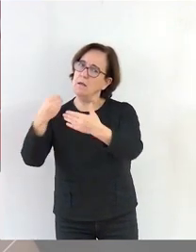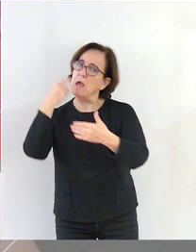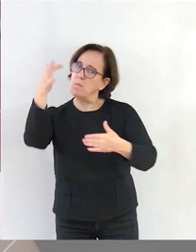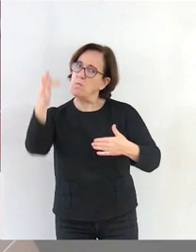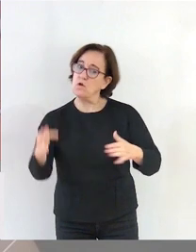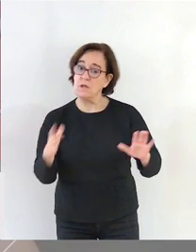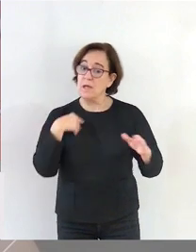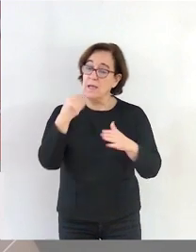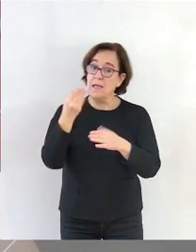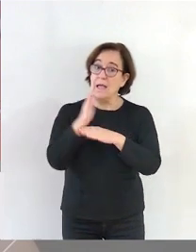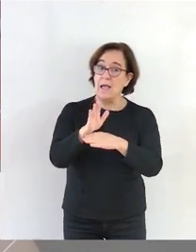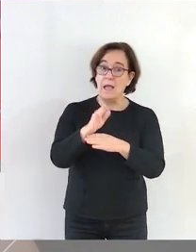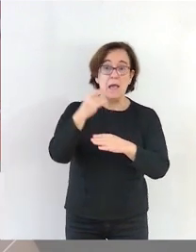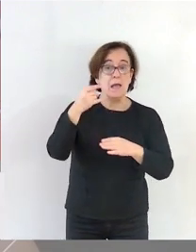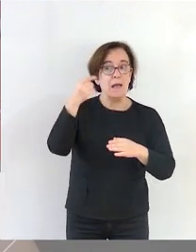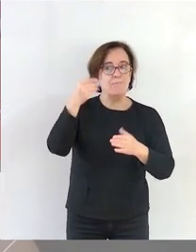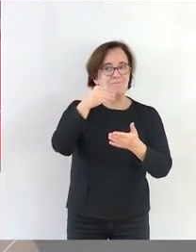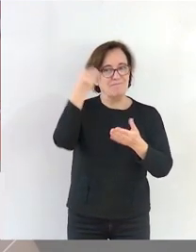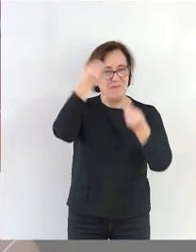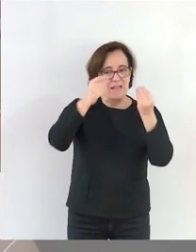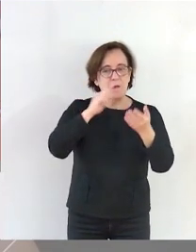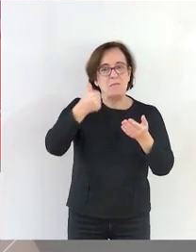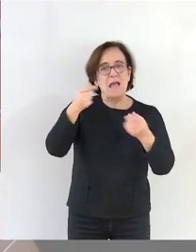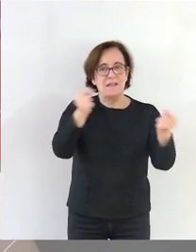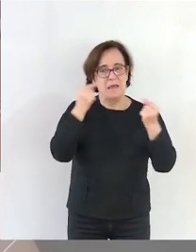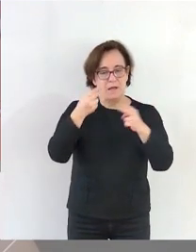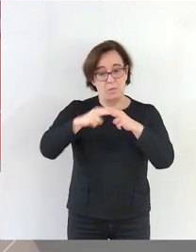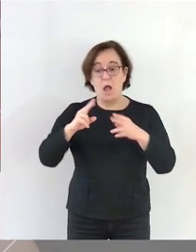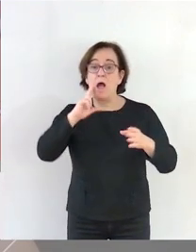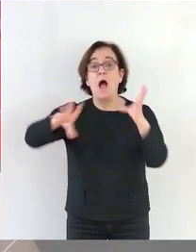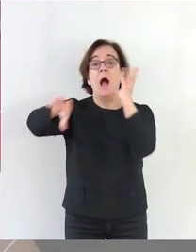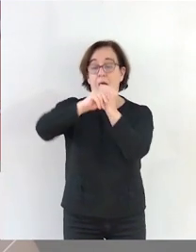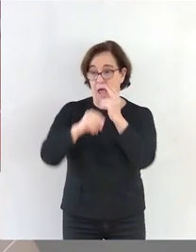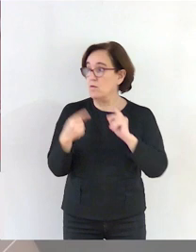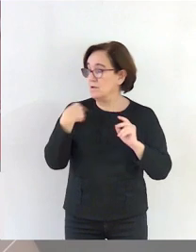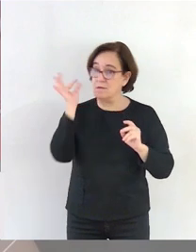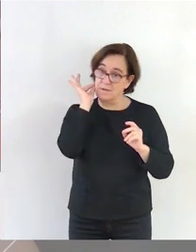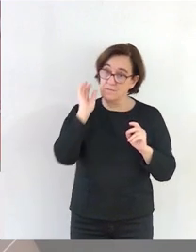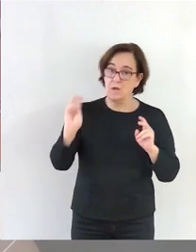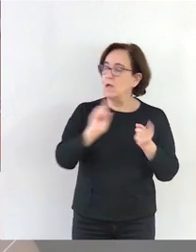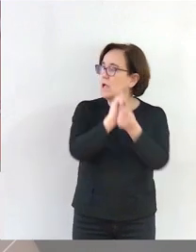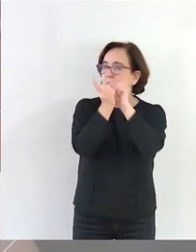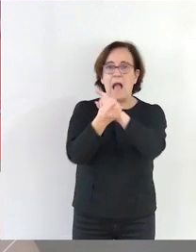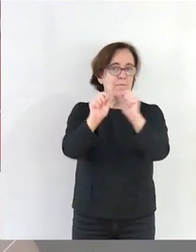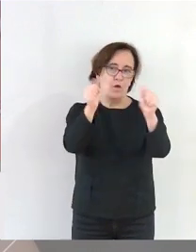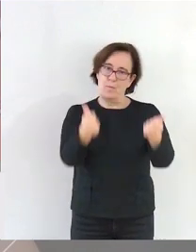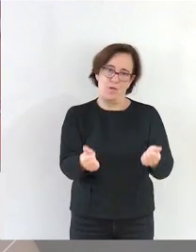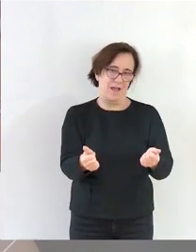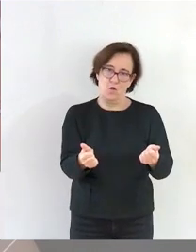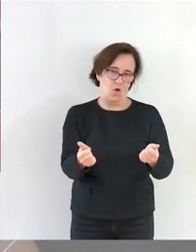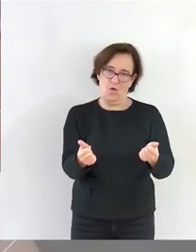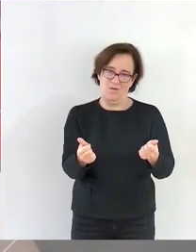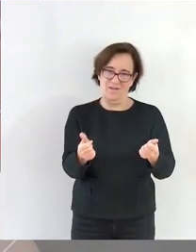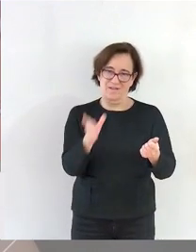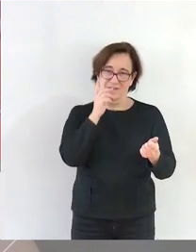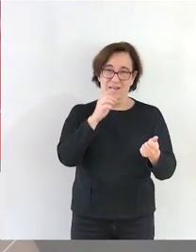tipo de planteamientos yo creo que cada vez están más en el debate político y una cosa que habéis dicho los dos es que hace falta un cambio de modelo no me parece que fue